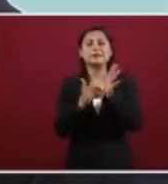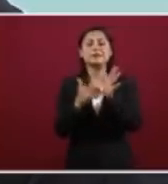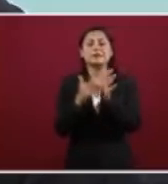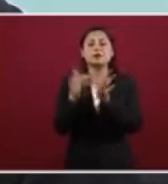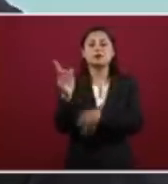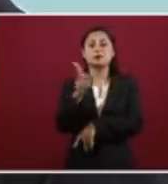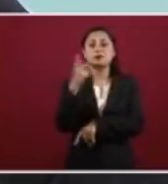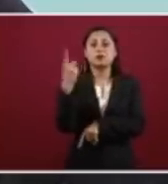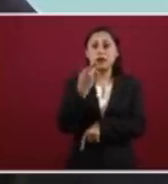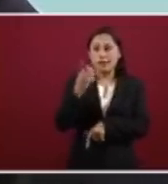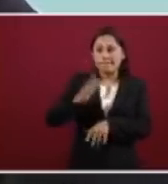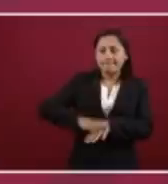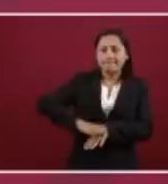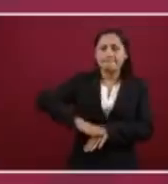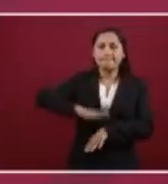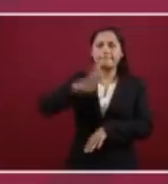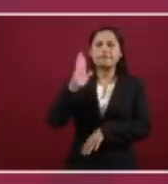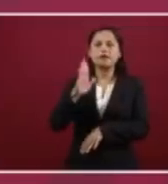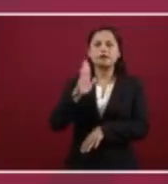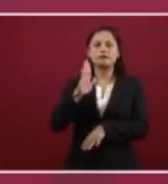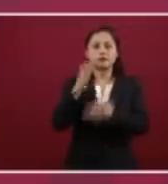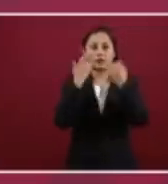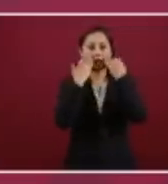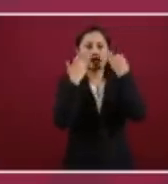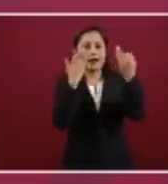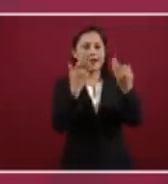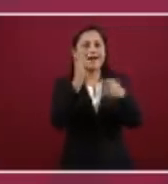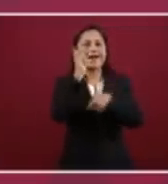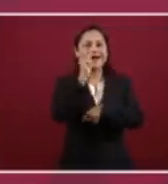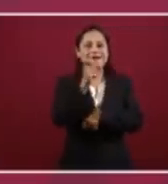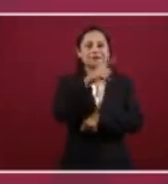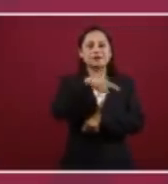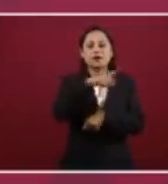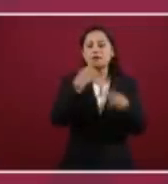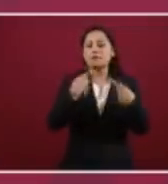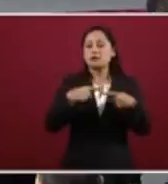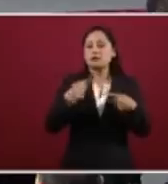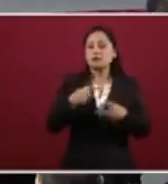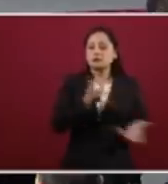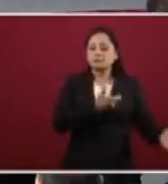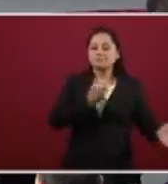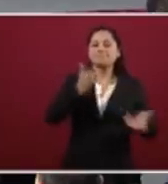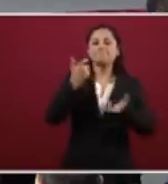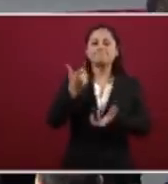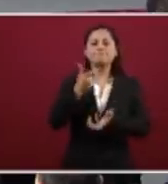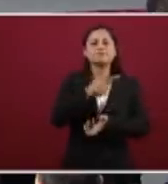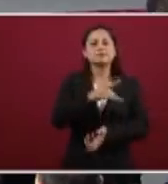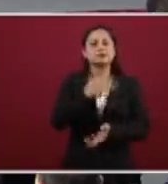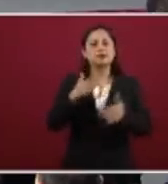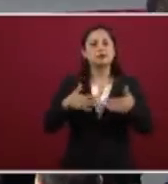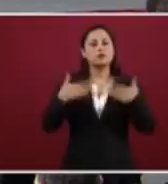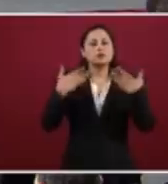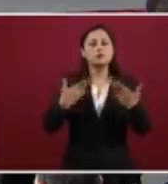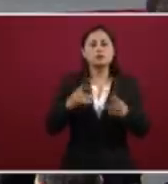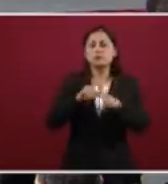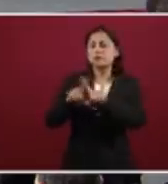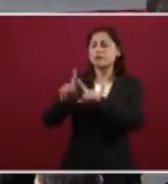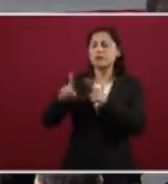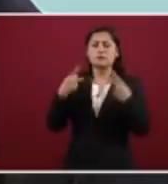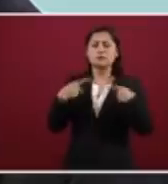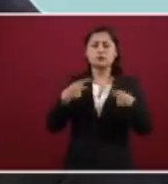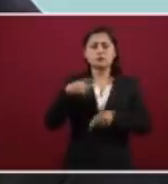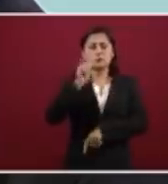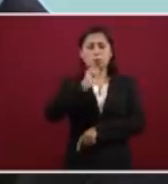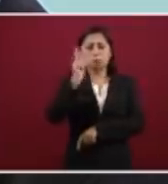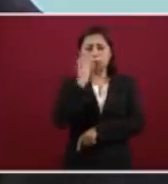prueba que los inversionistas, es decir, cuando se habla de confianza, podemos hablarlo nosotros, pueden hablarlo los analistas, pueden hablarlo todo el mundo,